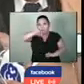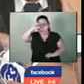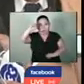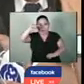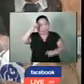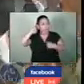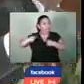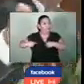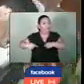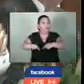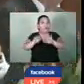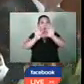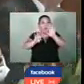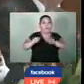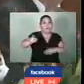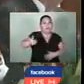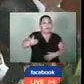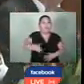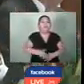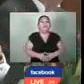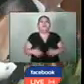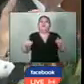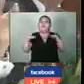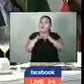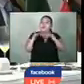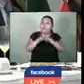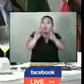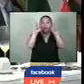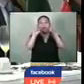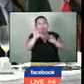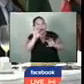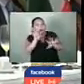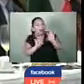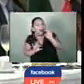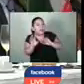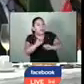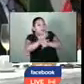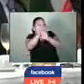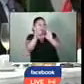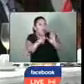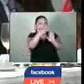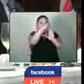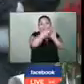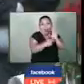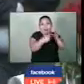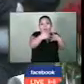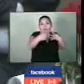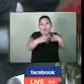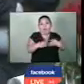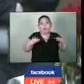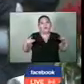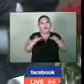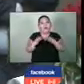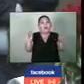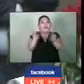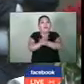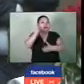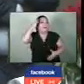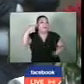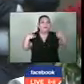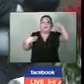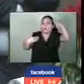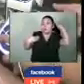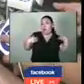hasta 9 años. Además, aclaró temas que no están contemplados explícitamente, como el matrimonio igualitario y